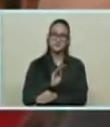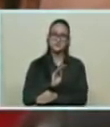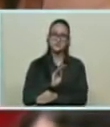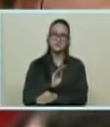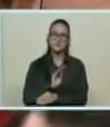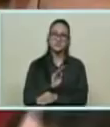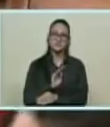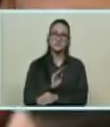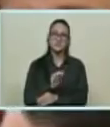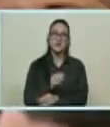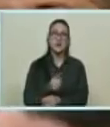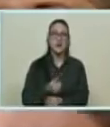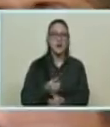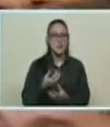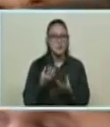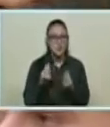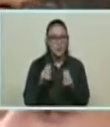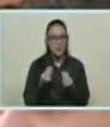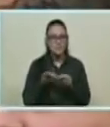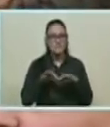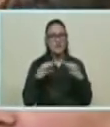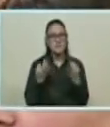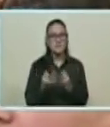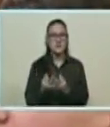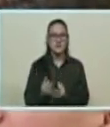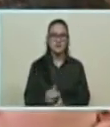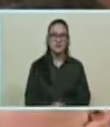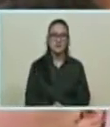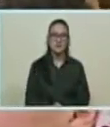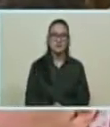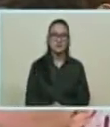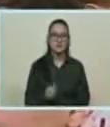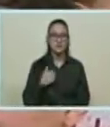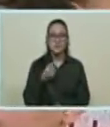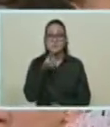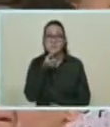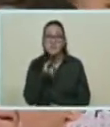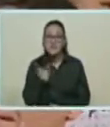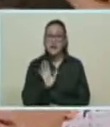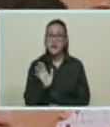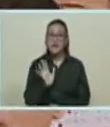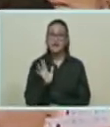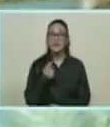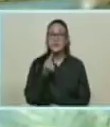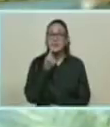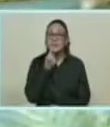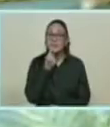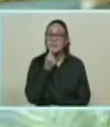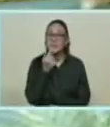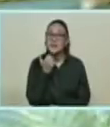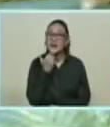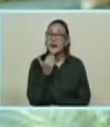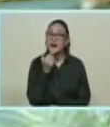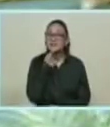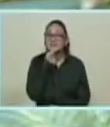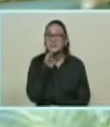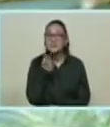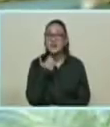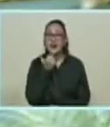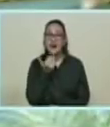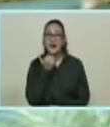a varias millones de familias. No voy a adelantar, estoy a punto, mira, lo tengo en la punta de la lengua.